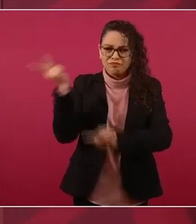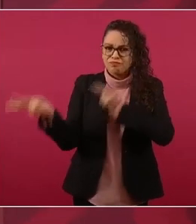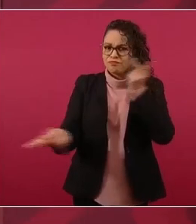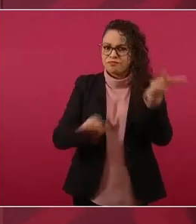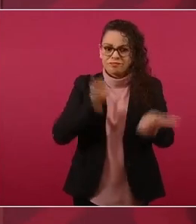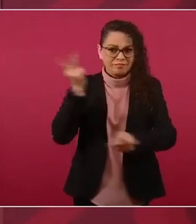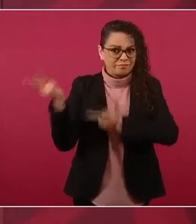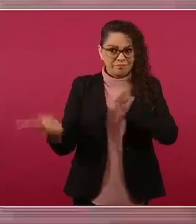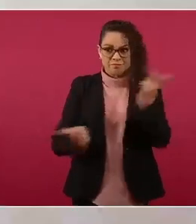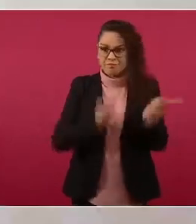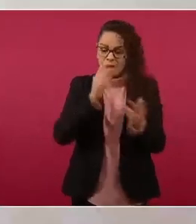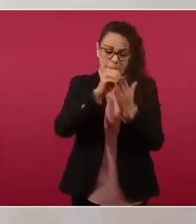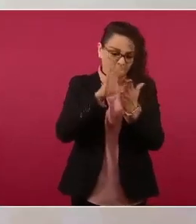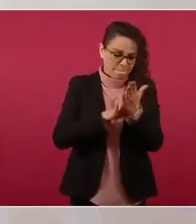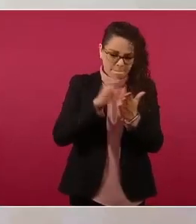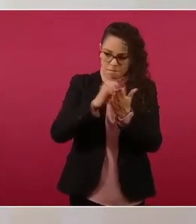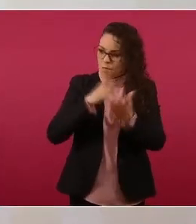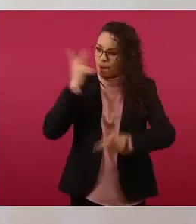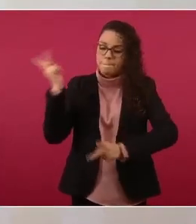está